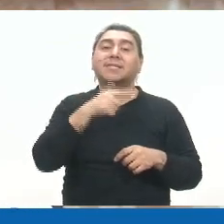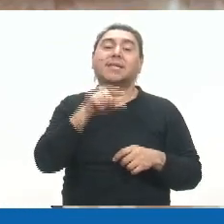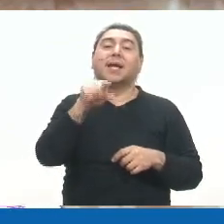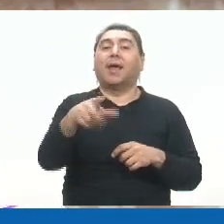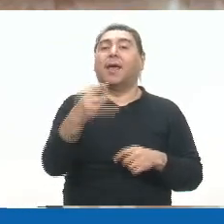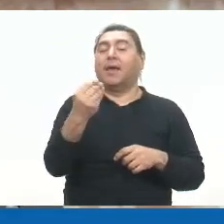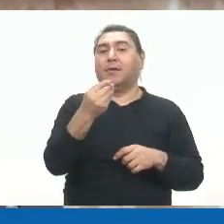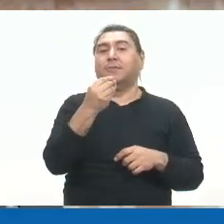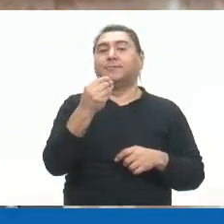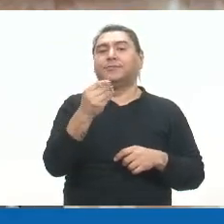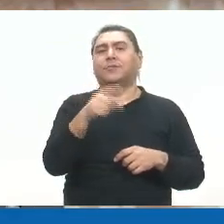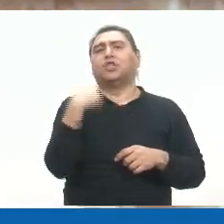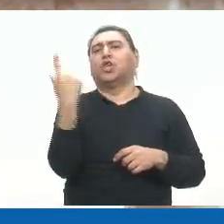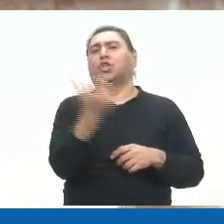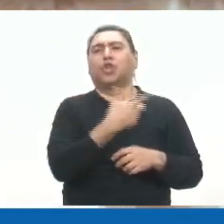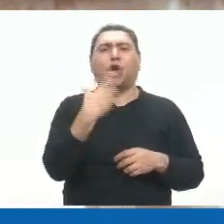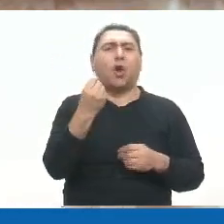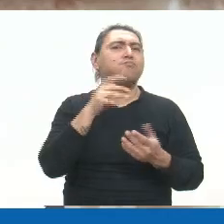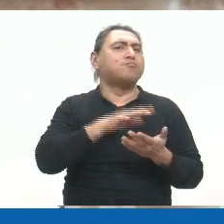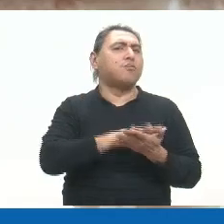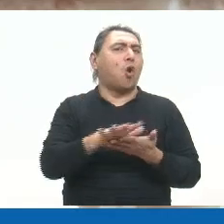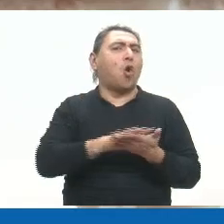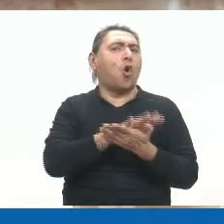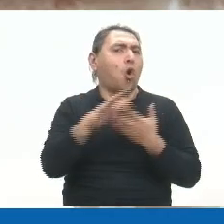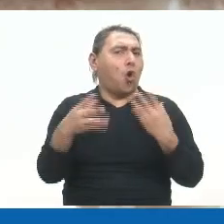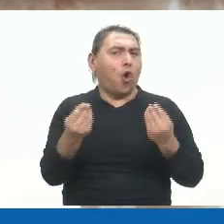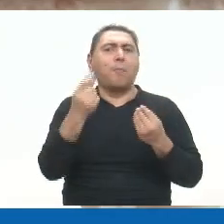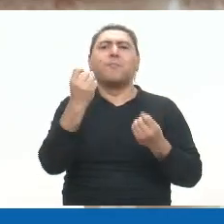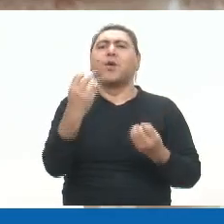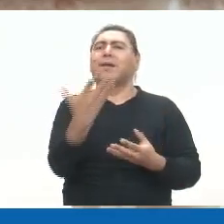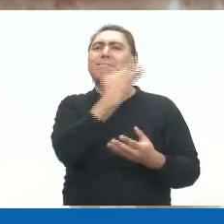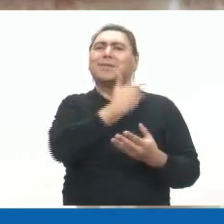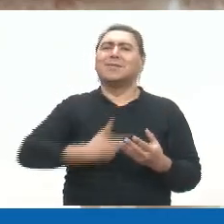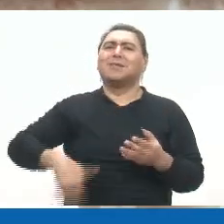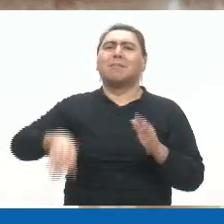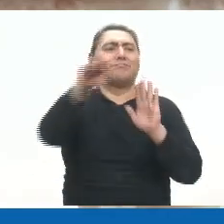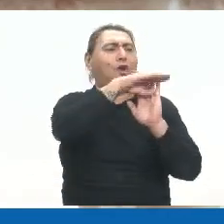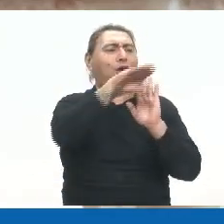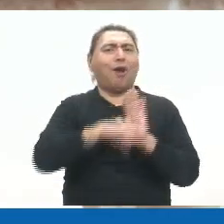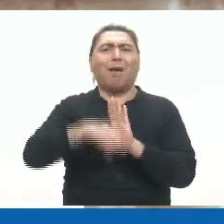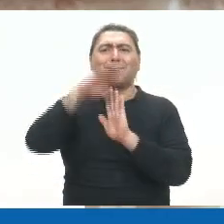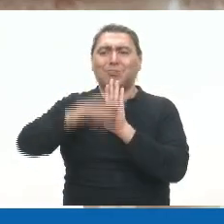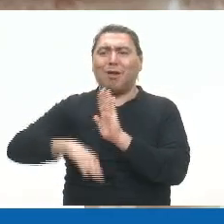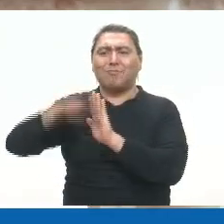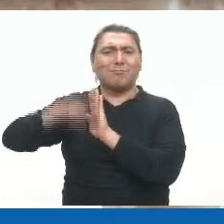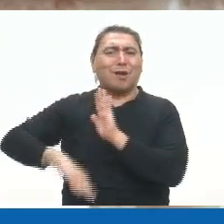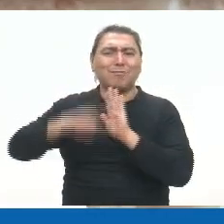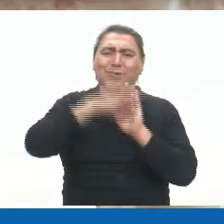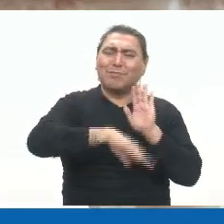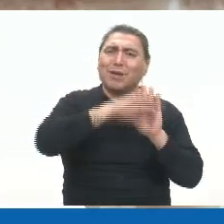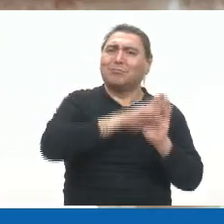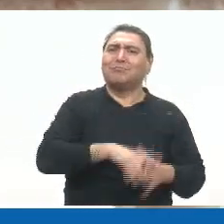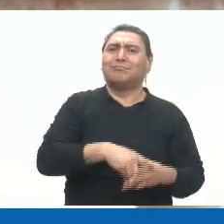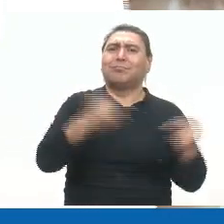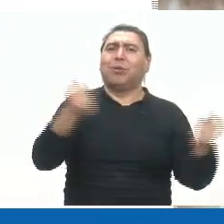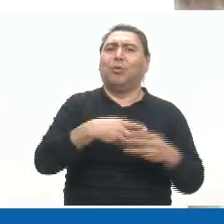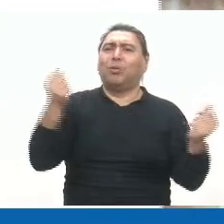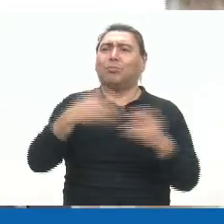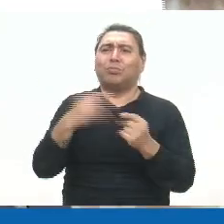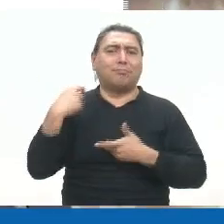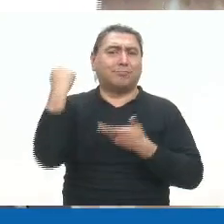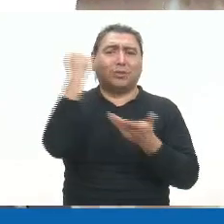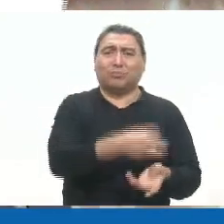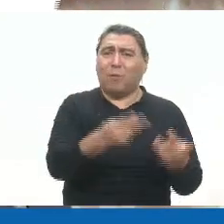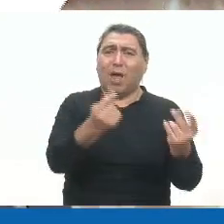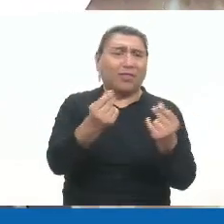tenemos que ver cómo lo vamos a solucionar porque presidente todos los programas están desmantelados no tenemos presupuesto